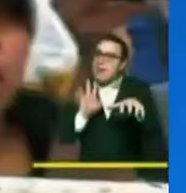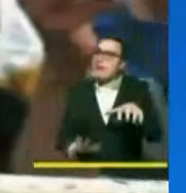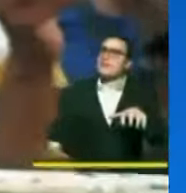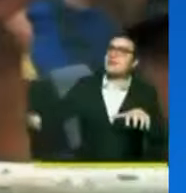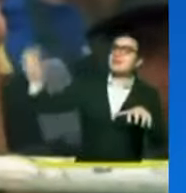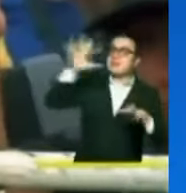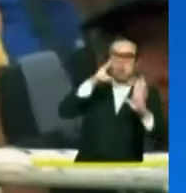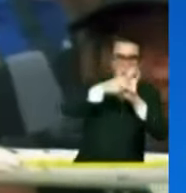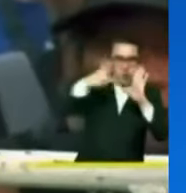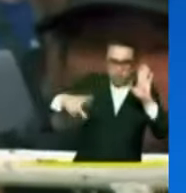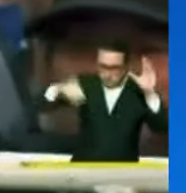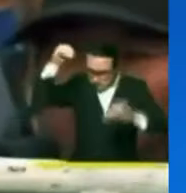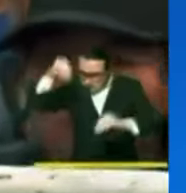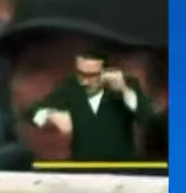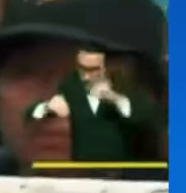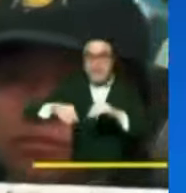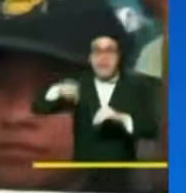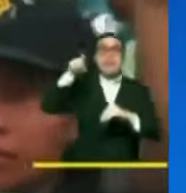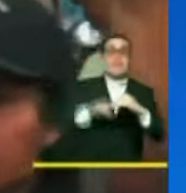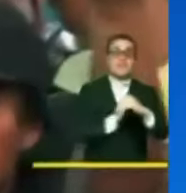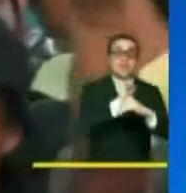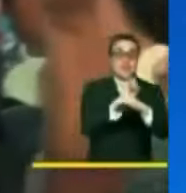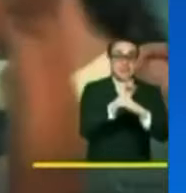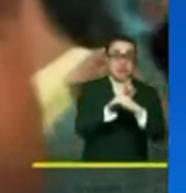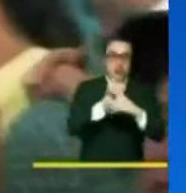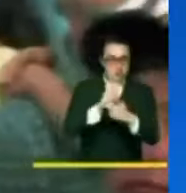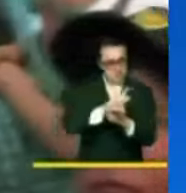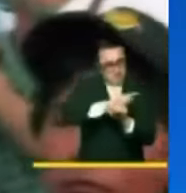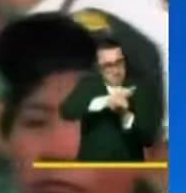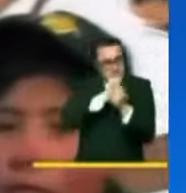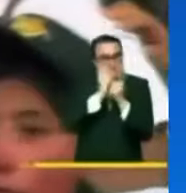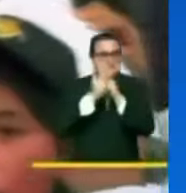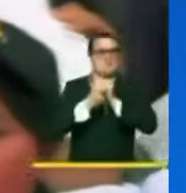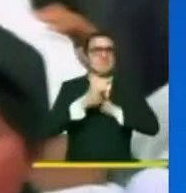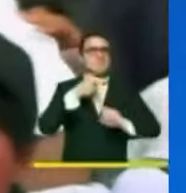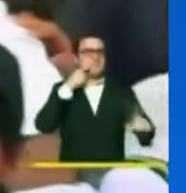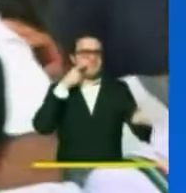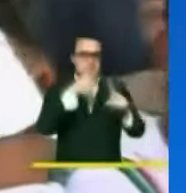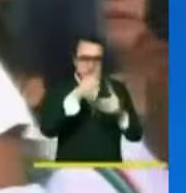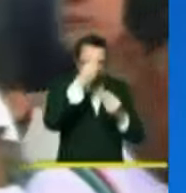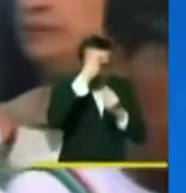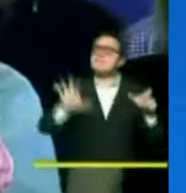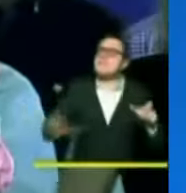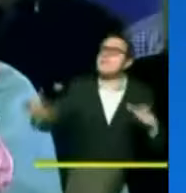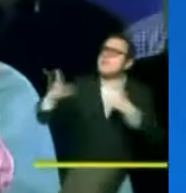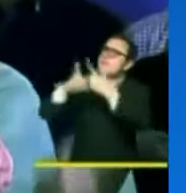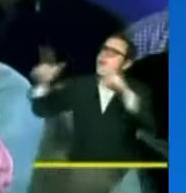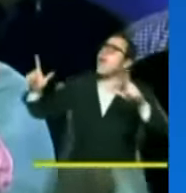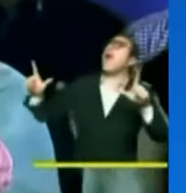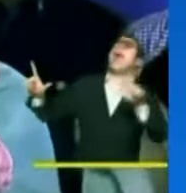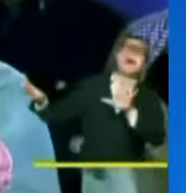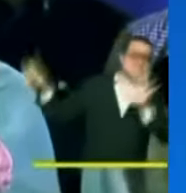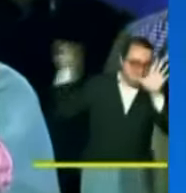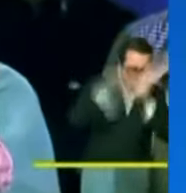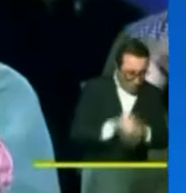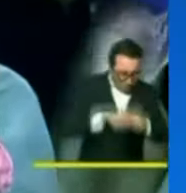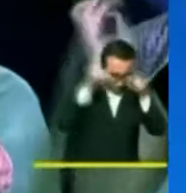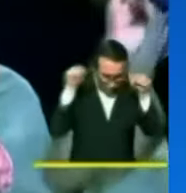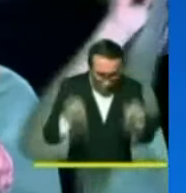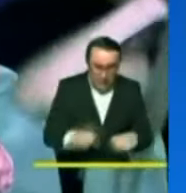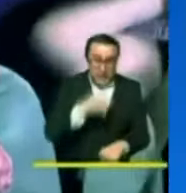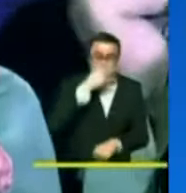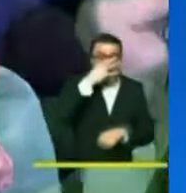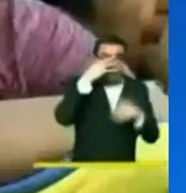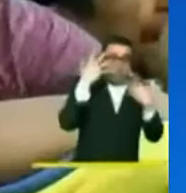asamblea nacional Constituyente y pretender que esa se de tiene que surtir un proceso ante el congreso de la República